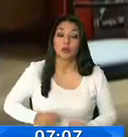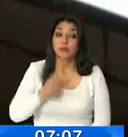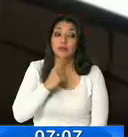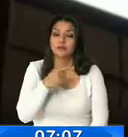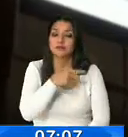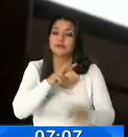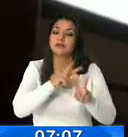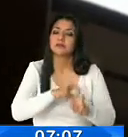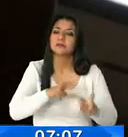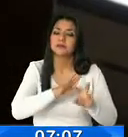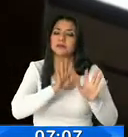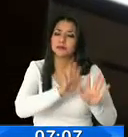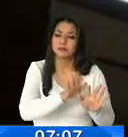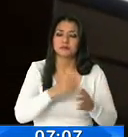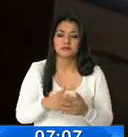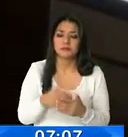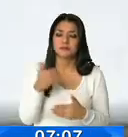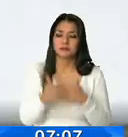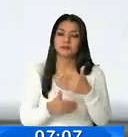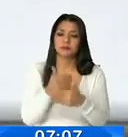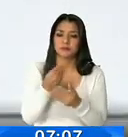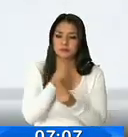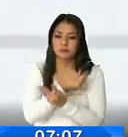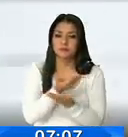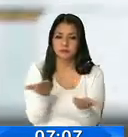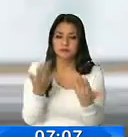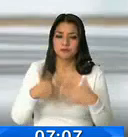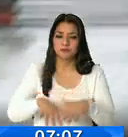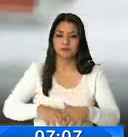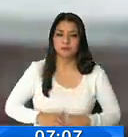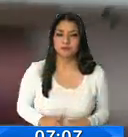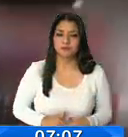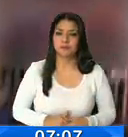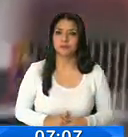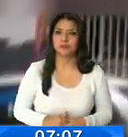investigando el caso y en las próximas horas darán declaraciones. Informó Roselena Vázquez.